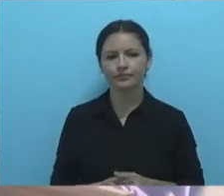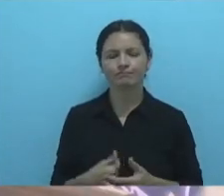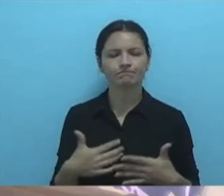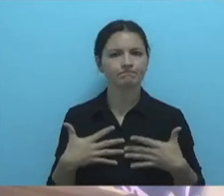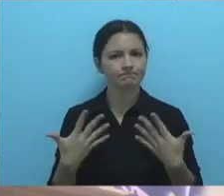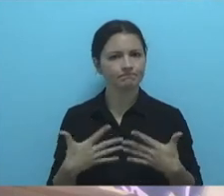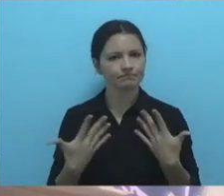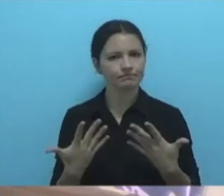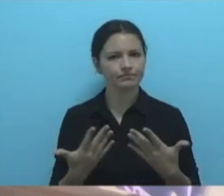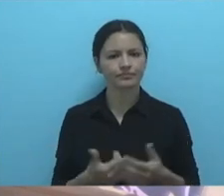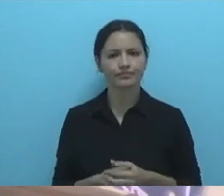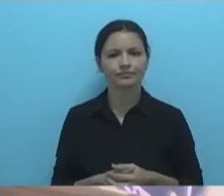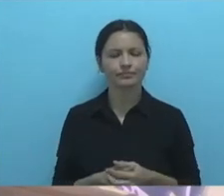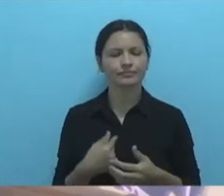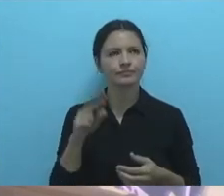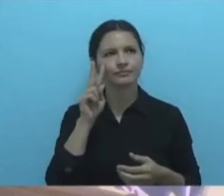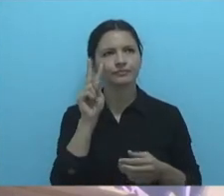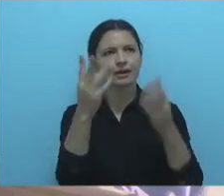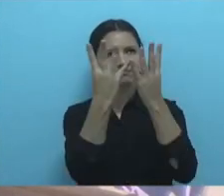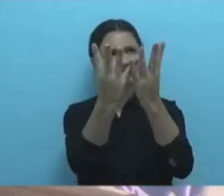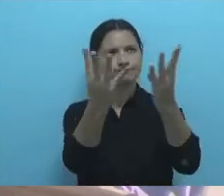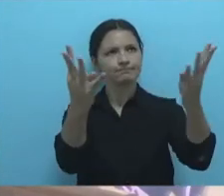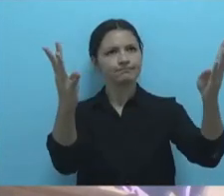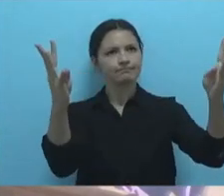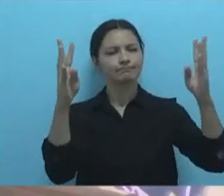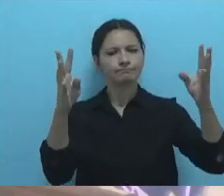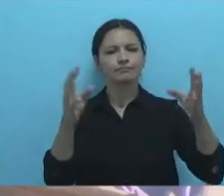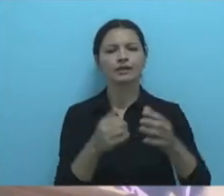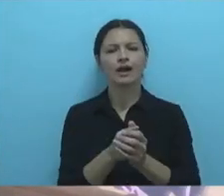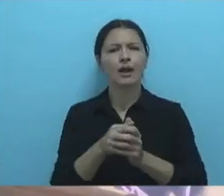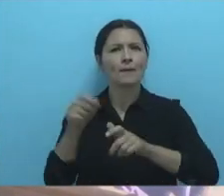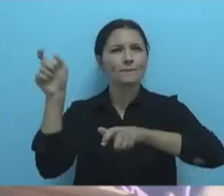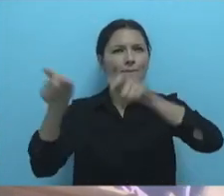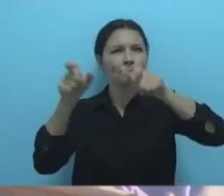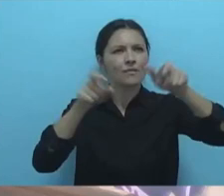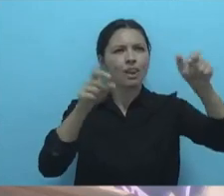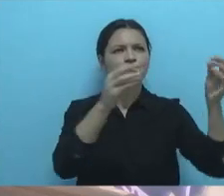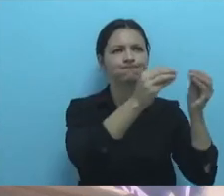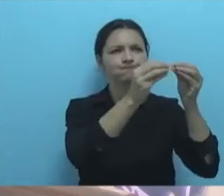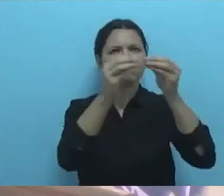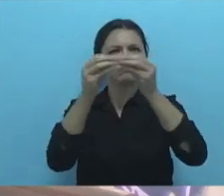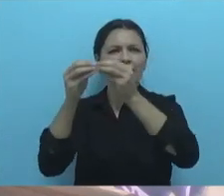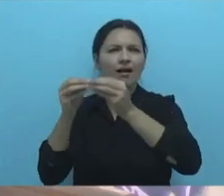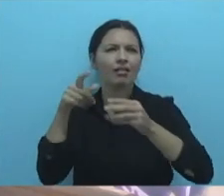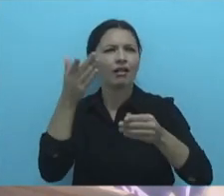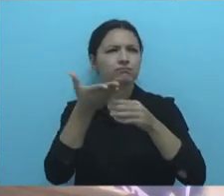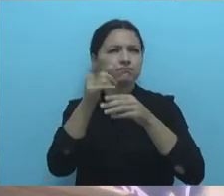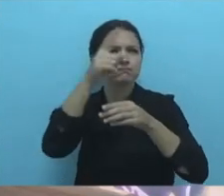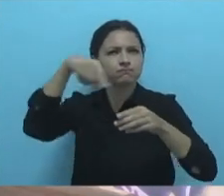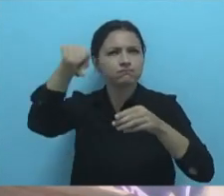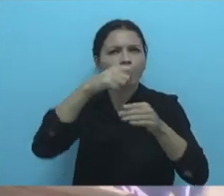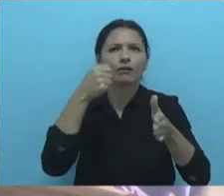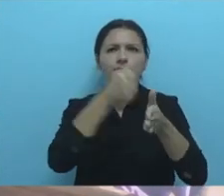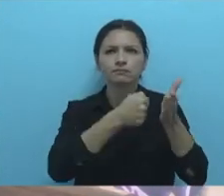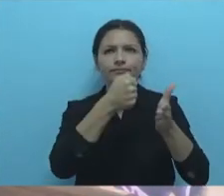recinto esté repleto de compañeras de compañeros que están hace tanto tiempo luchando por los derechos